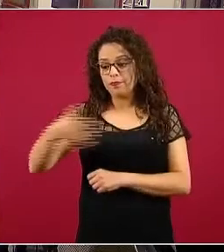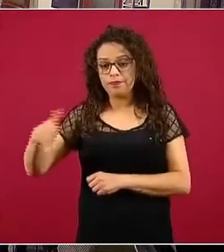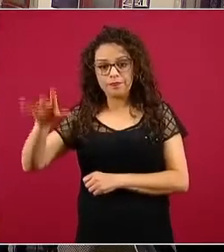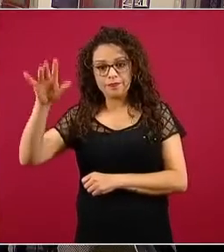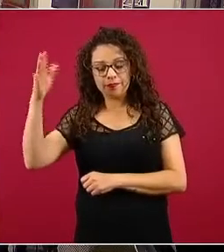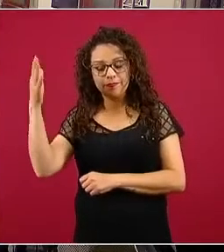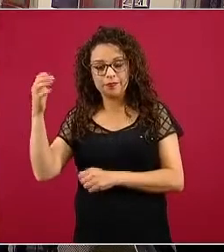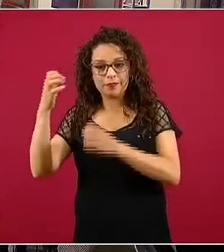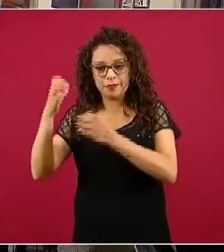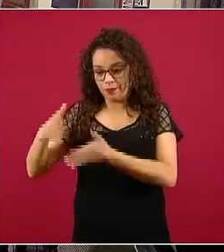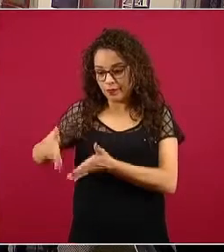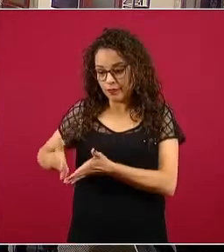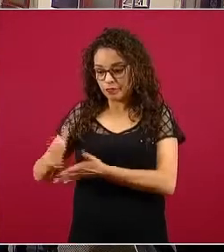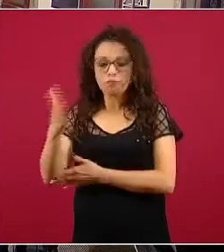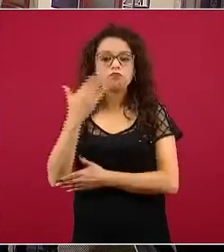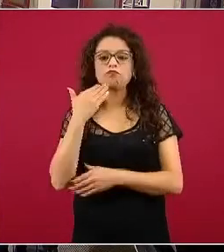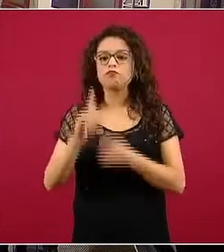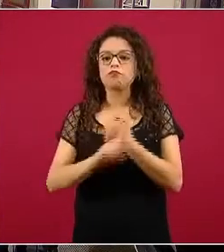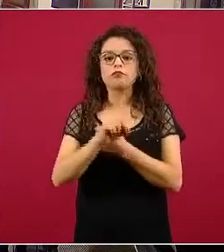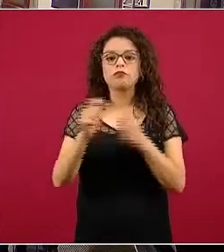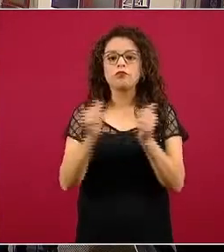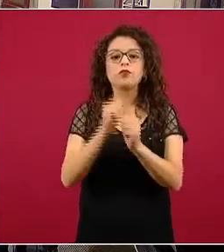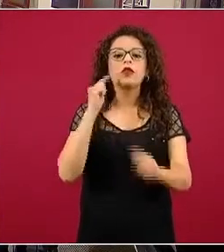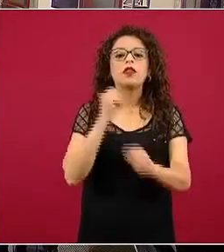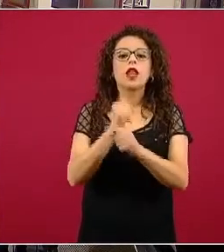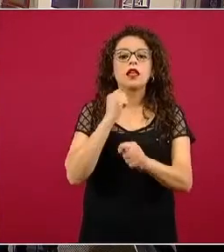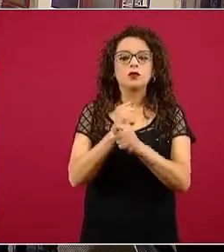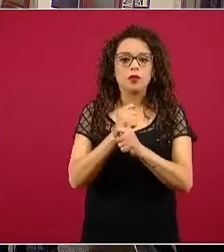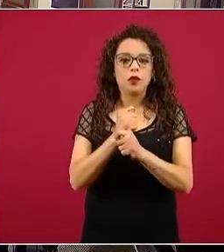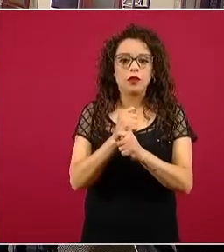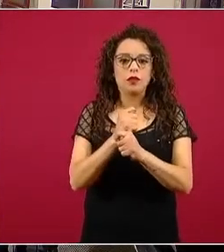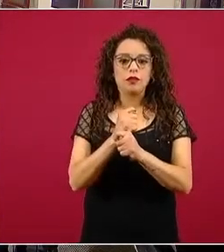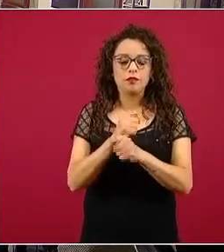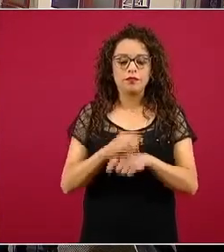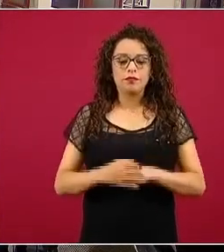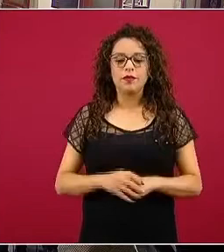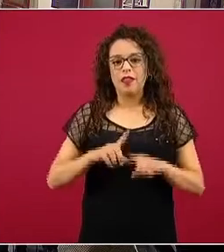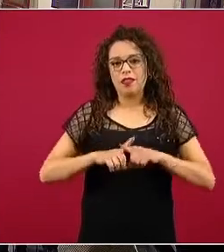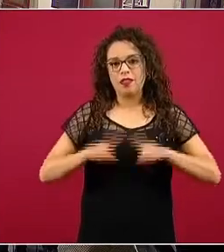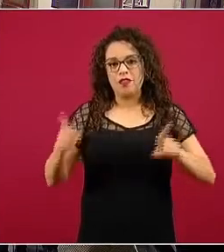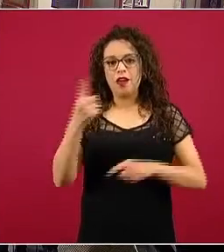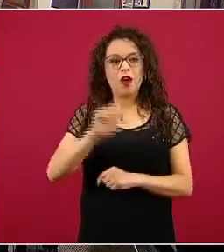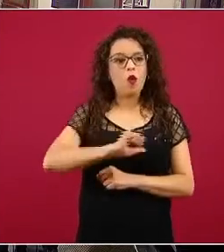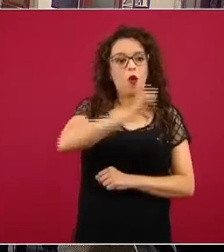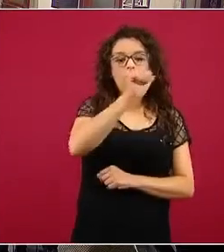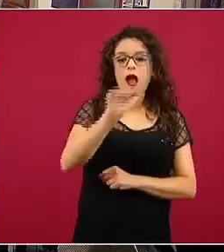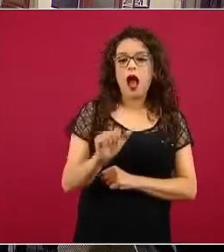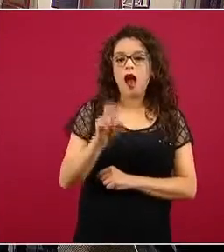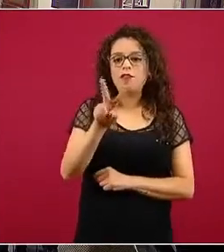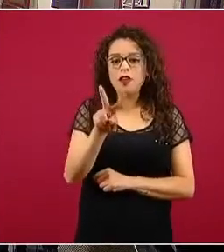con el transporte público como suele suceder en otras avenidas de la ciudad. La que sigue, por favor.